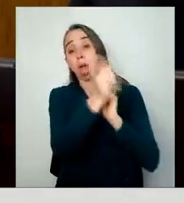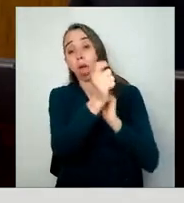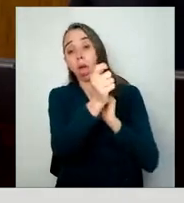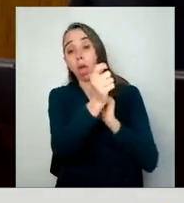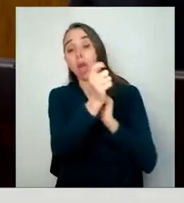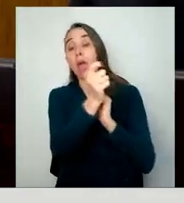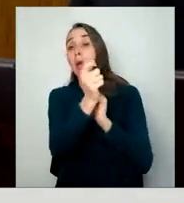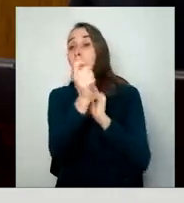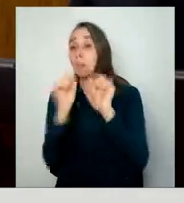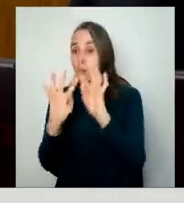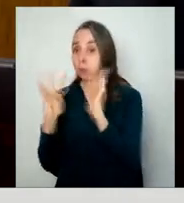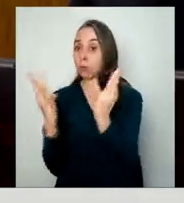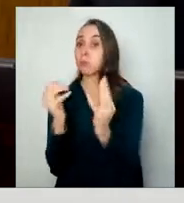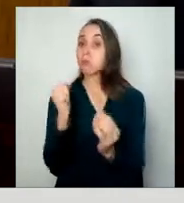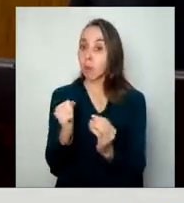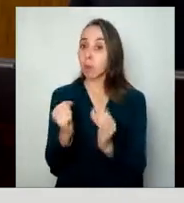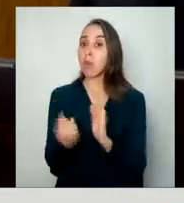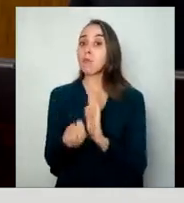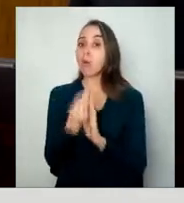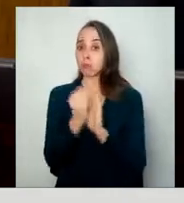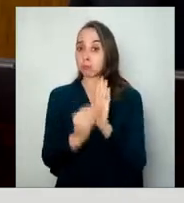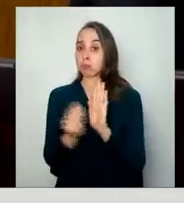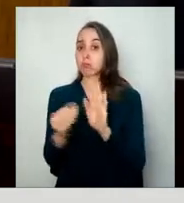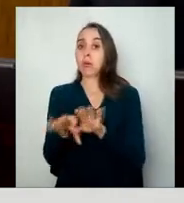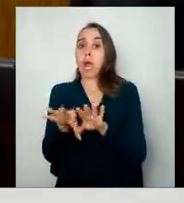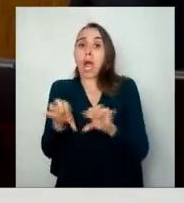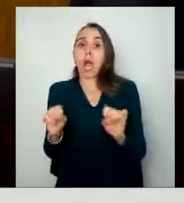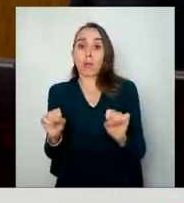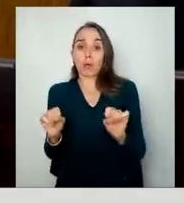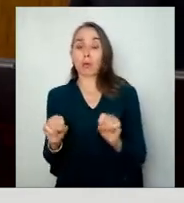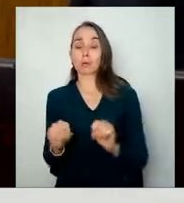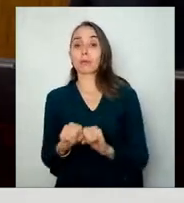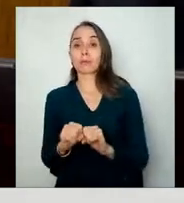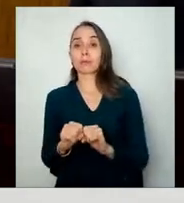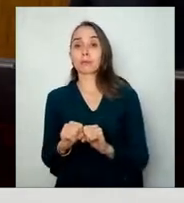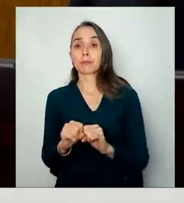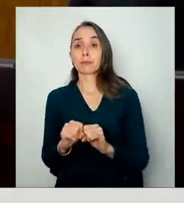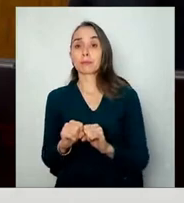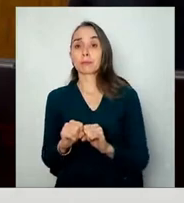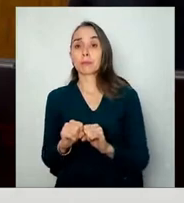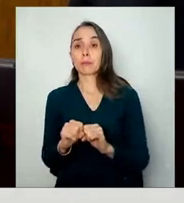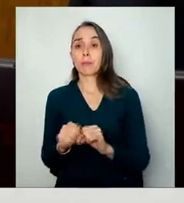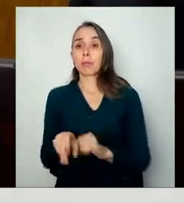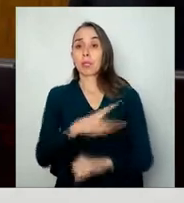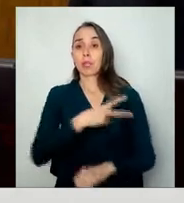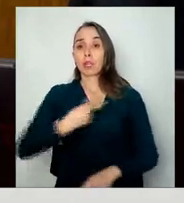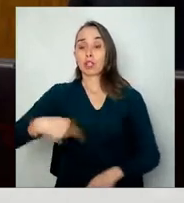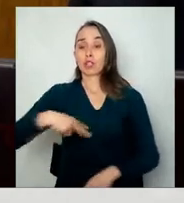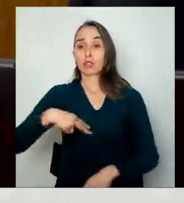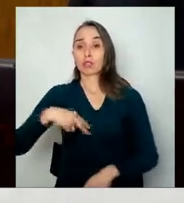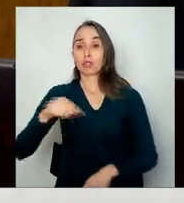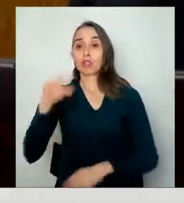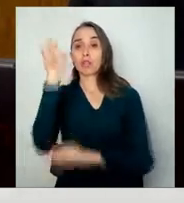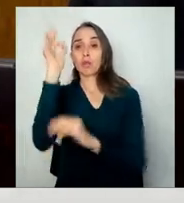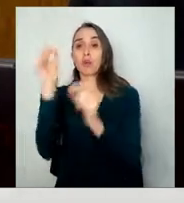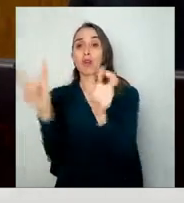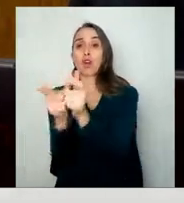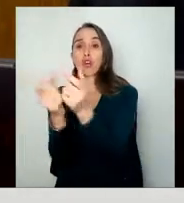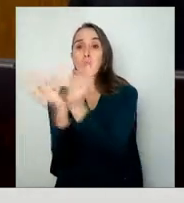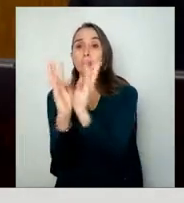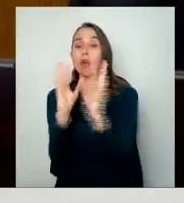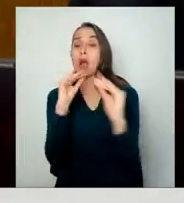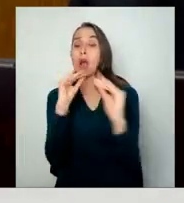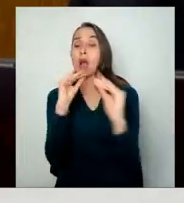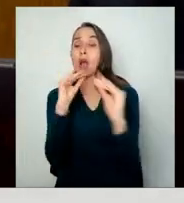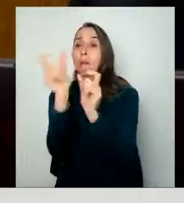Y en eso quiero referirme a algunos de los términos que utilizamos también dentro de esta comisión porque cuando hablábamos de